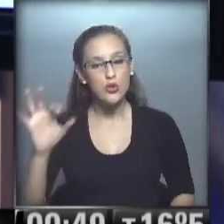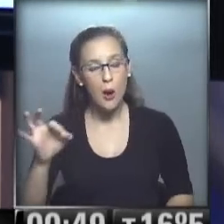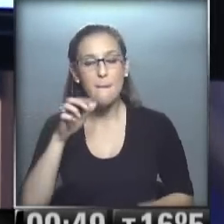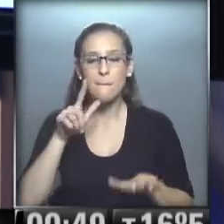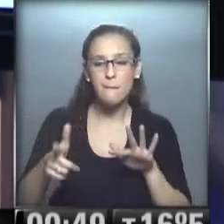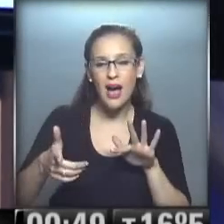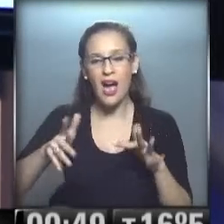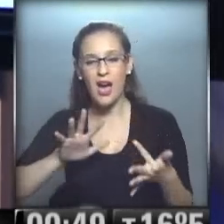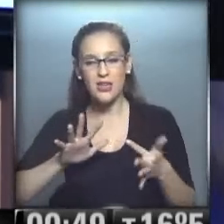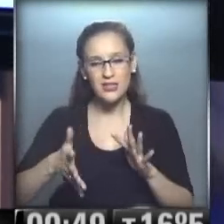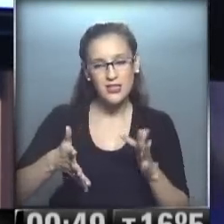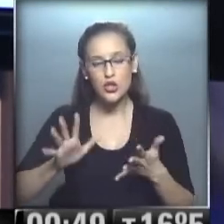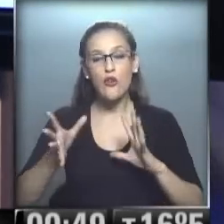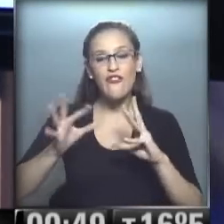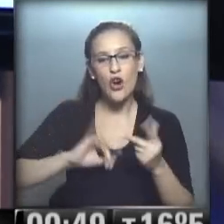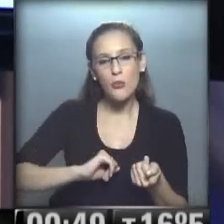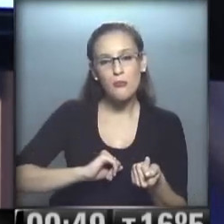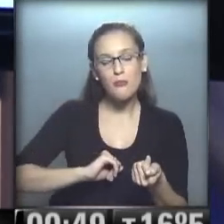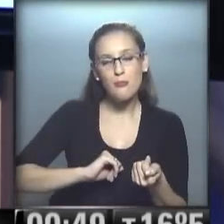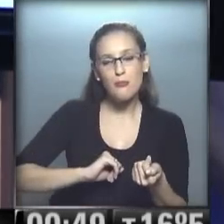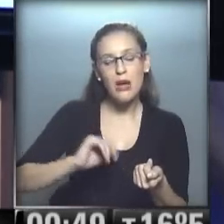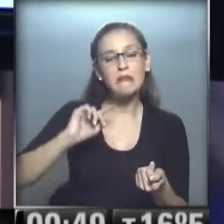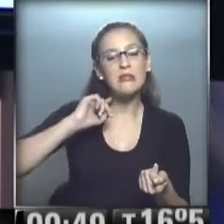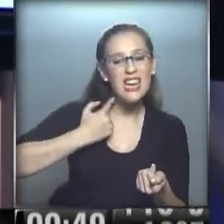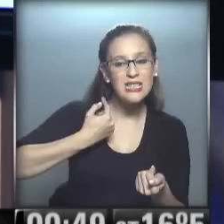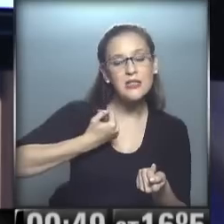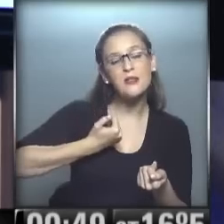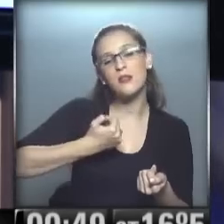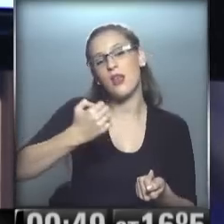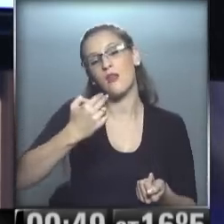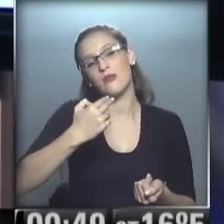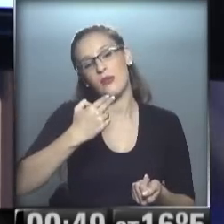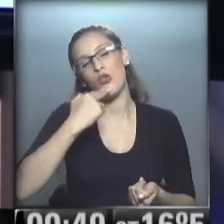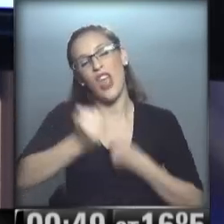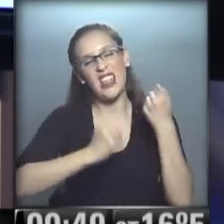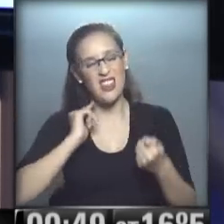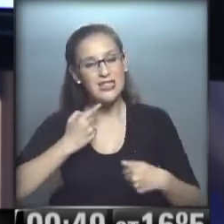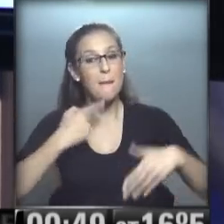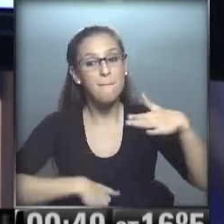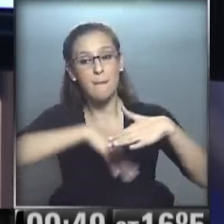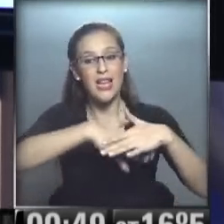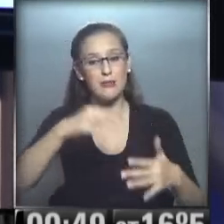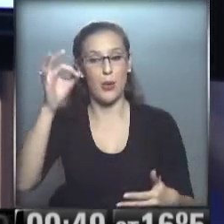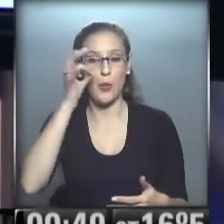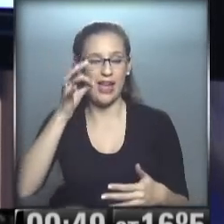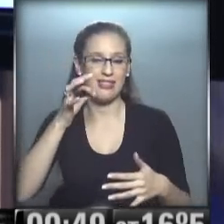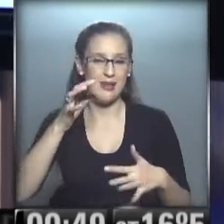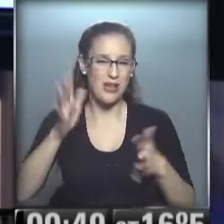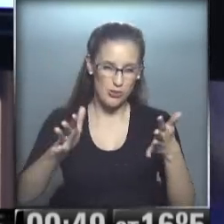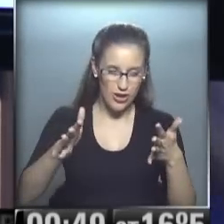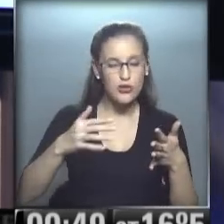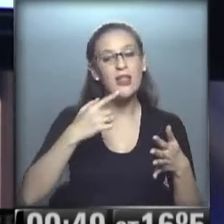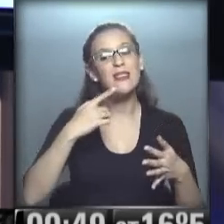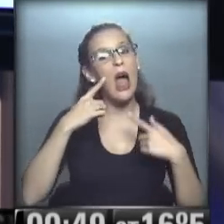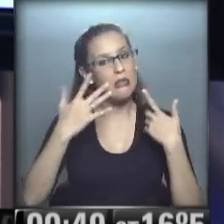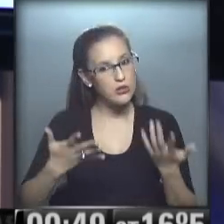con chaparrones de tipo aislado. Mínimas entre 11 a 13 grados, las máximas hasta 20. Atención, el sur de Mendoza, porque no va a llover,